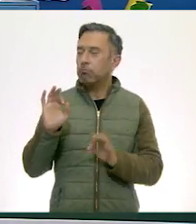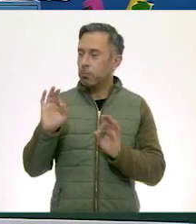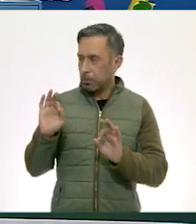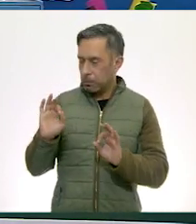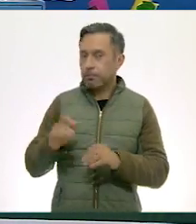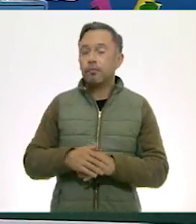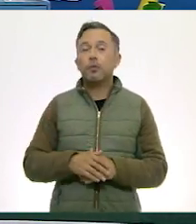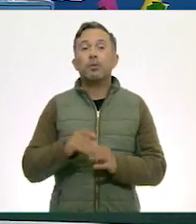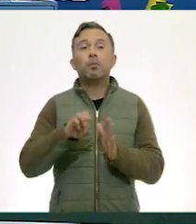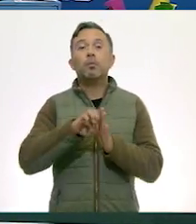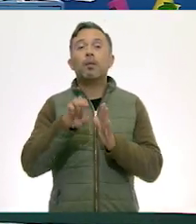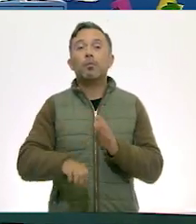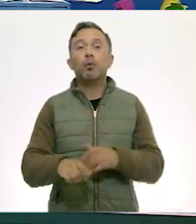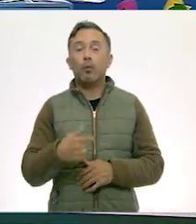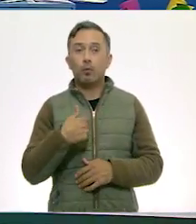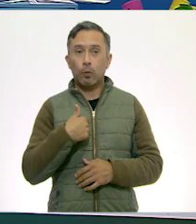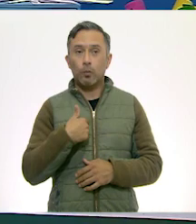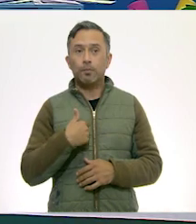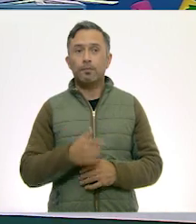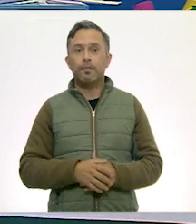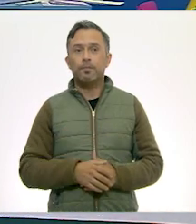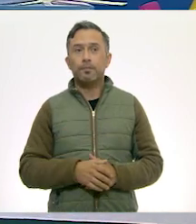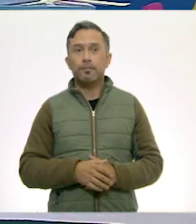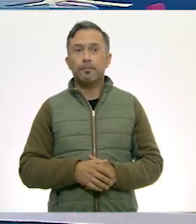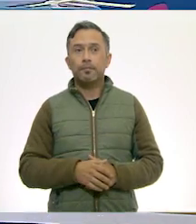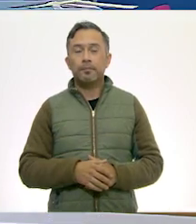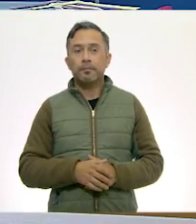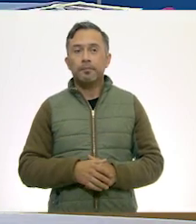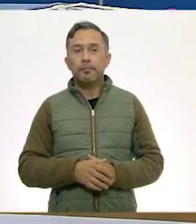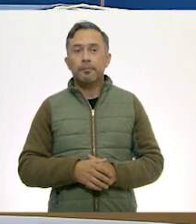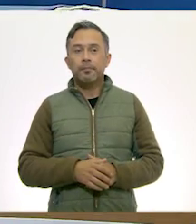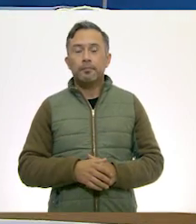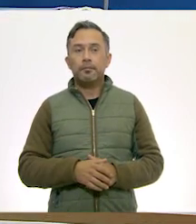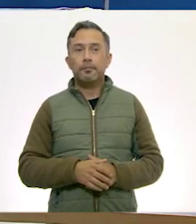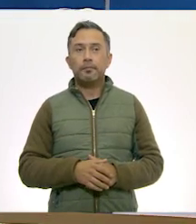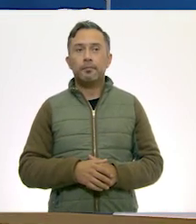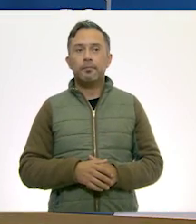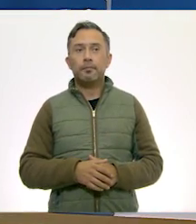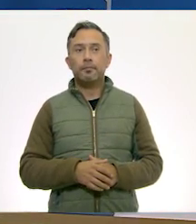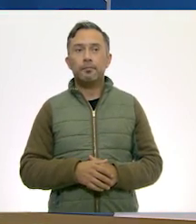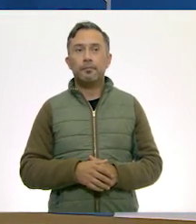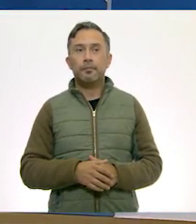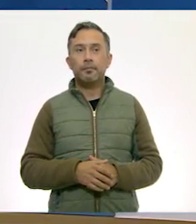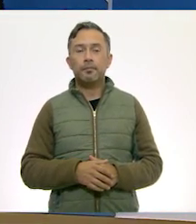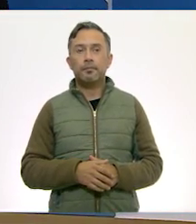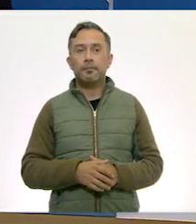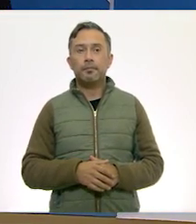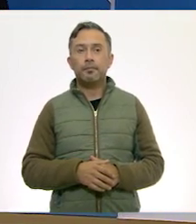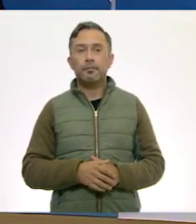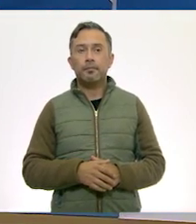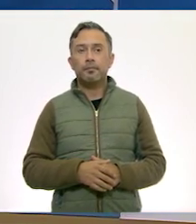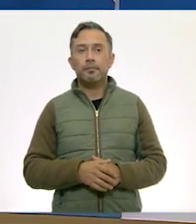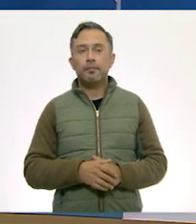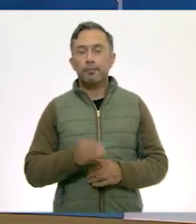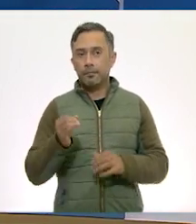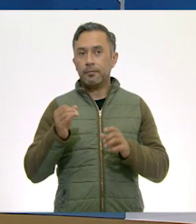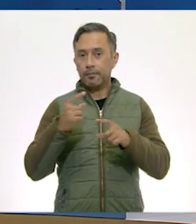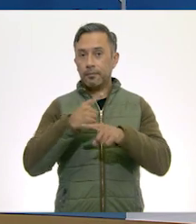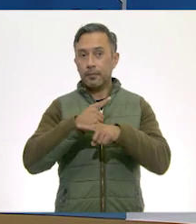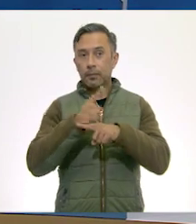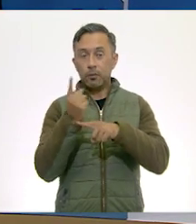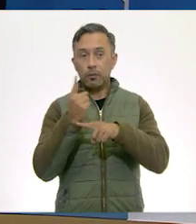ejemplo, yo acomodaría aquí lo de los ángulos. Los